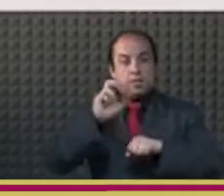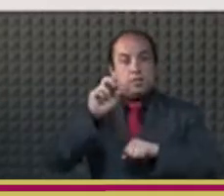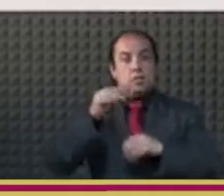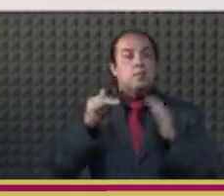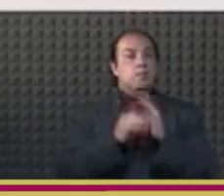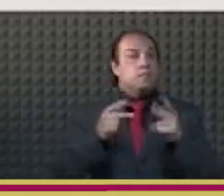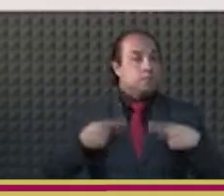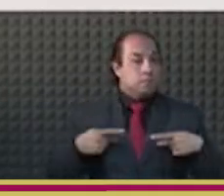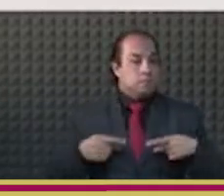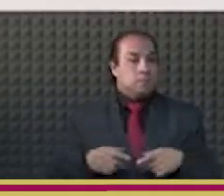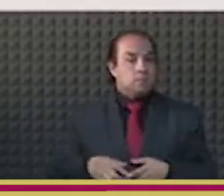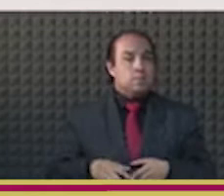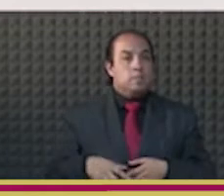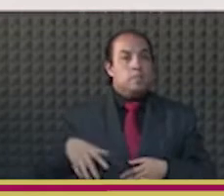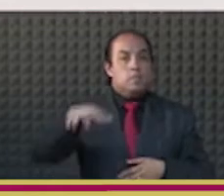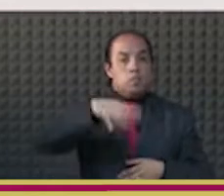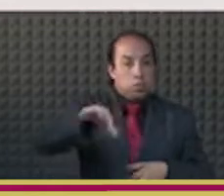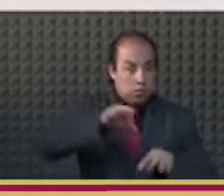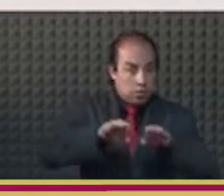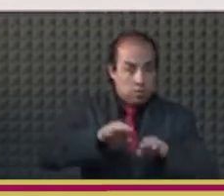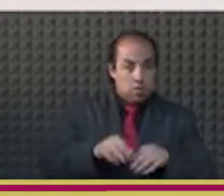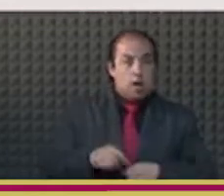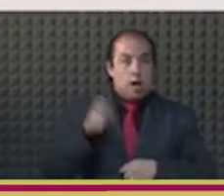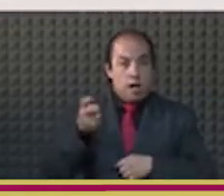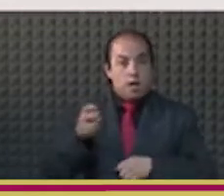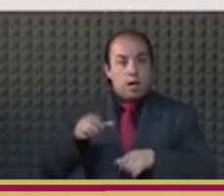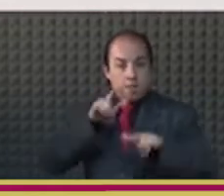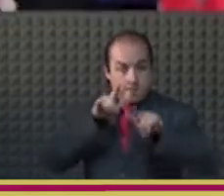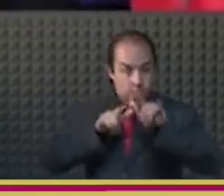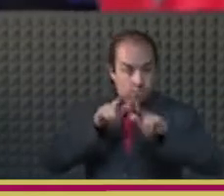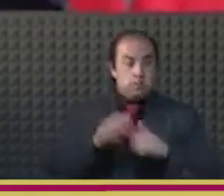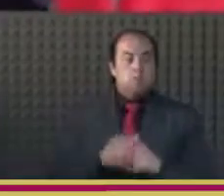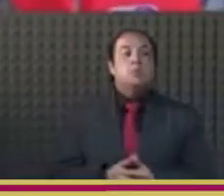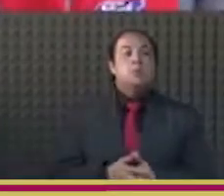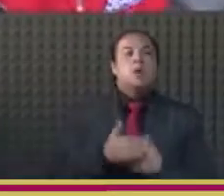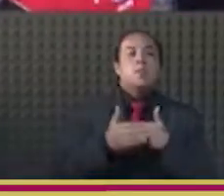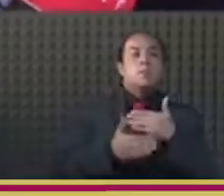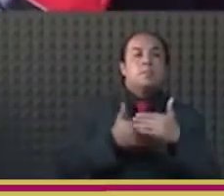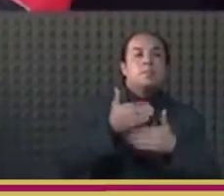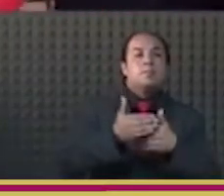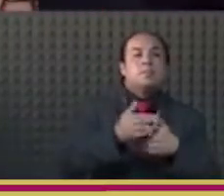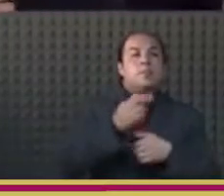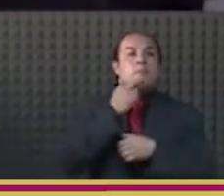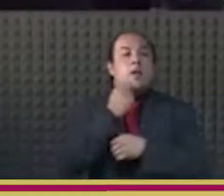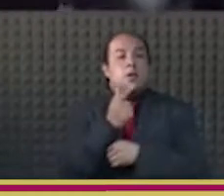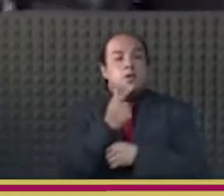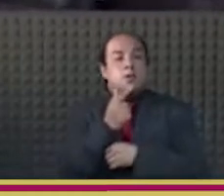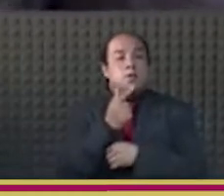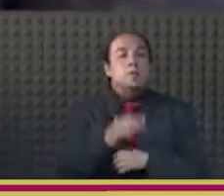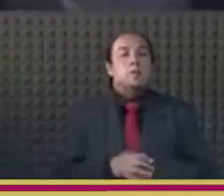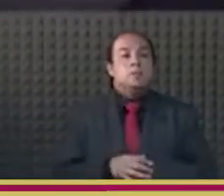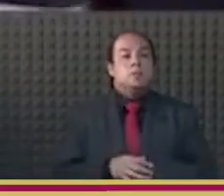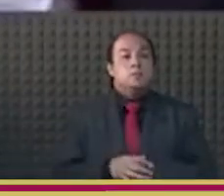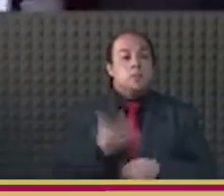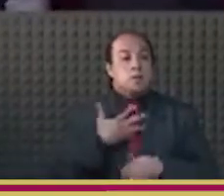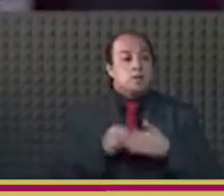30,000 personas buscadoras de empleo en estas ferias. Este proceso de recuperación se va a